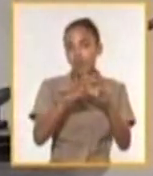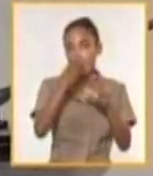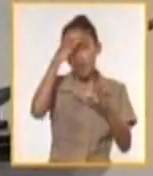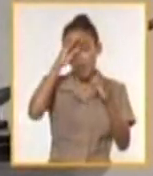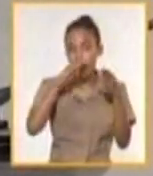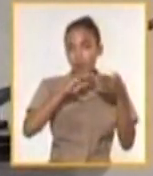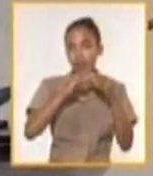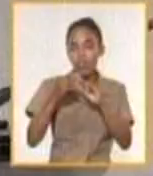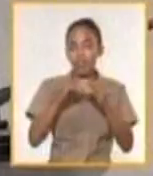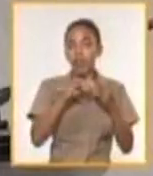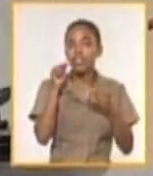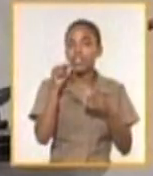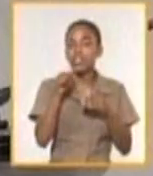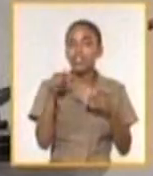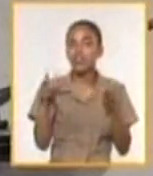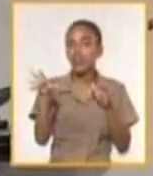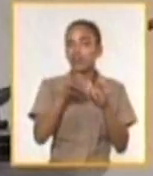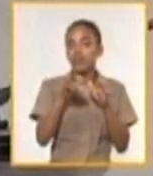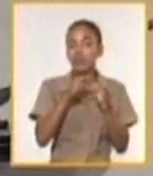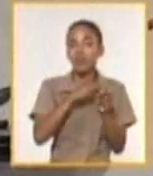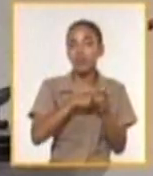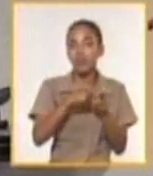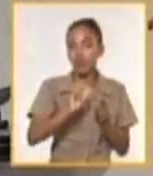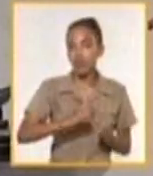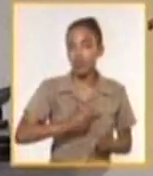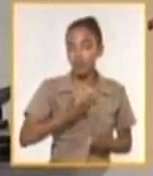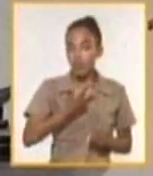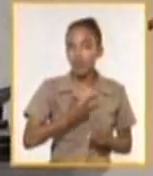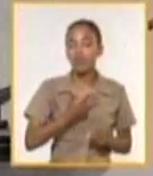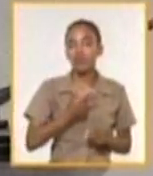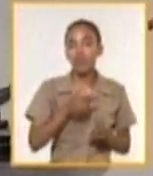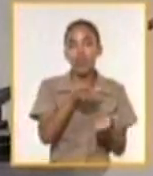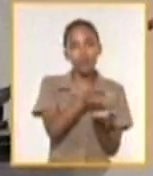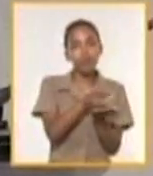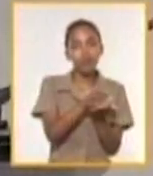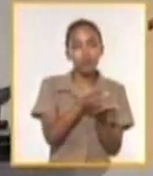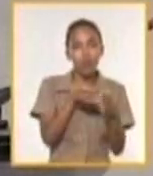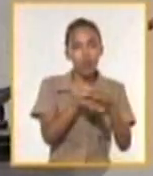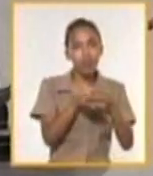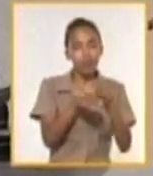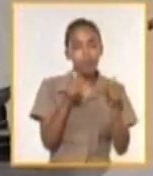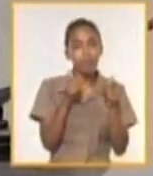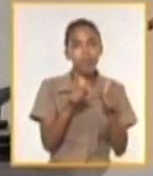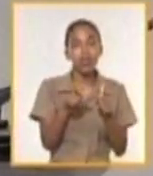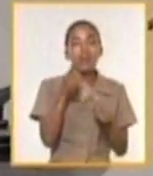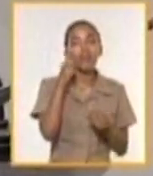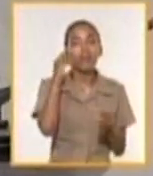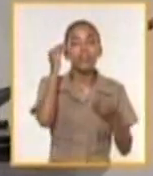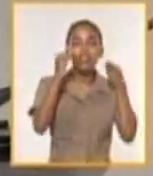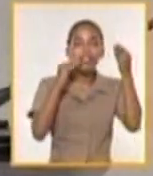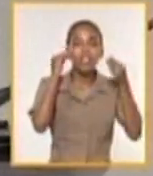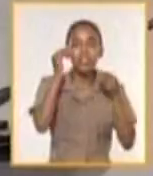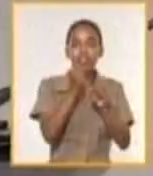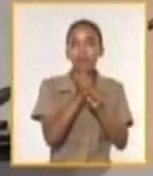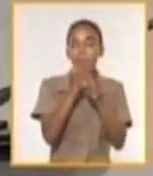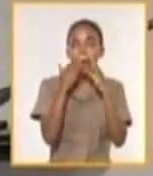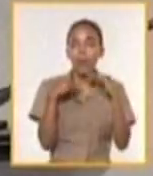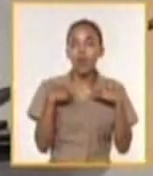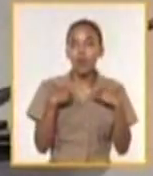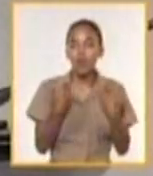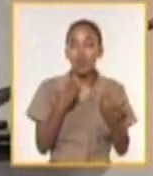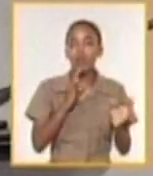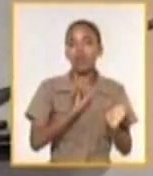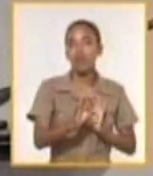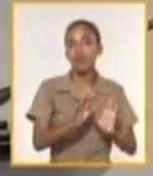cultural está bien conservado y a ver cómo se ha trabajado en esa conservación de